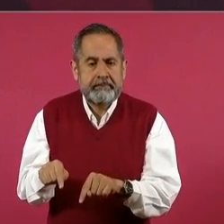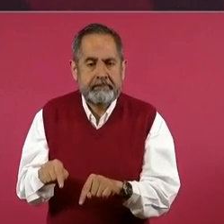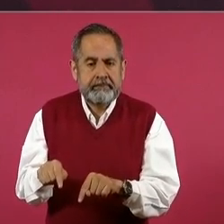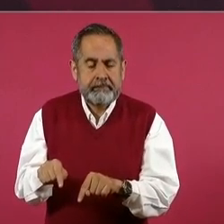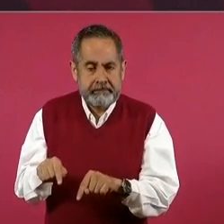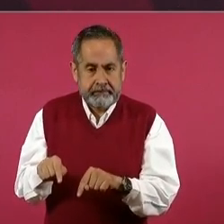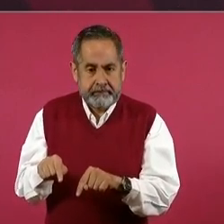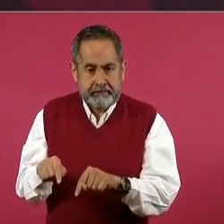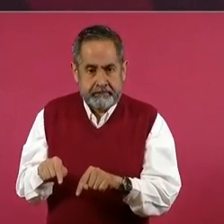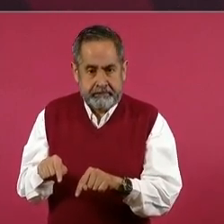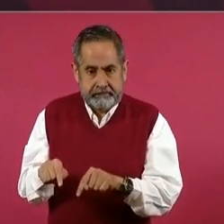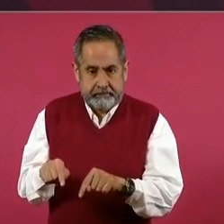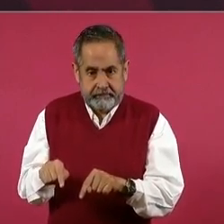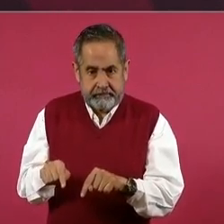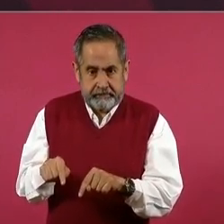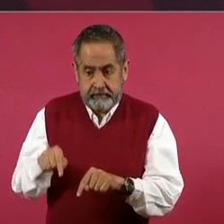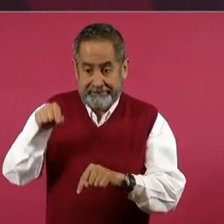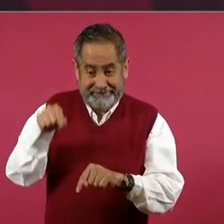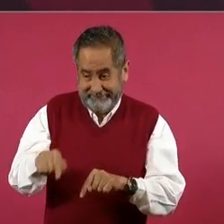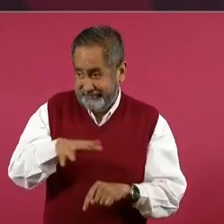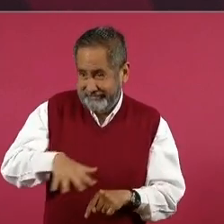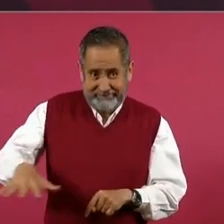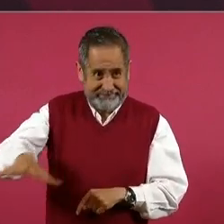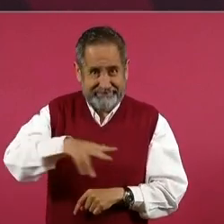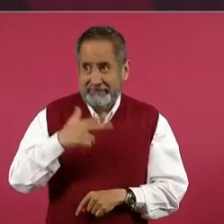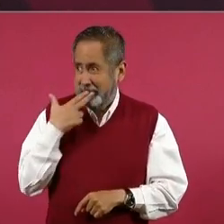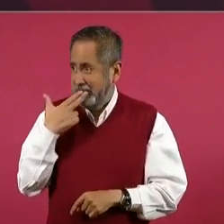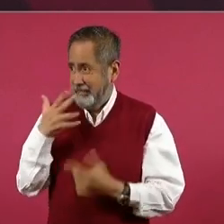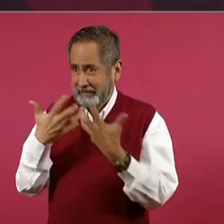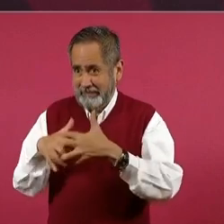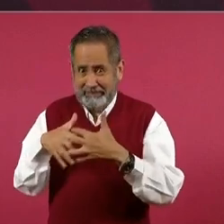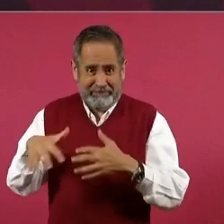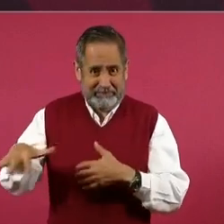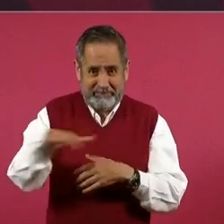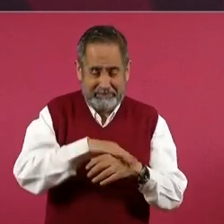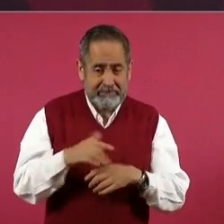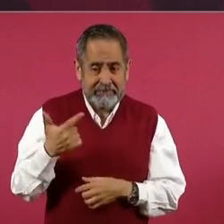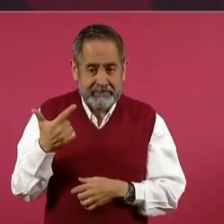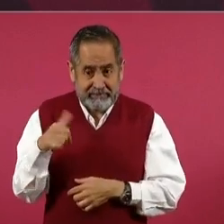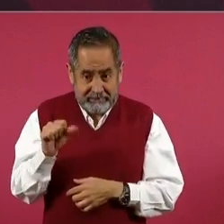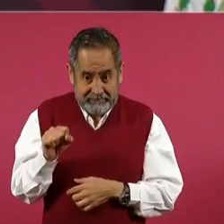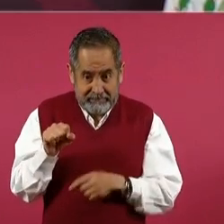es poder utilizar todo ese gas